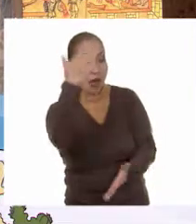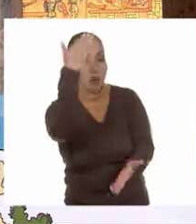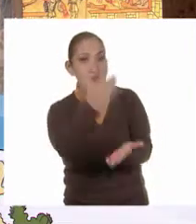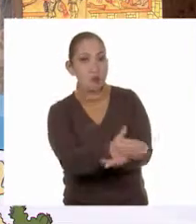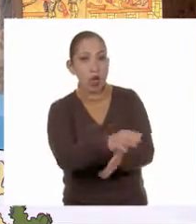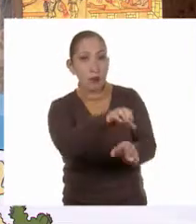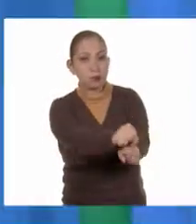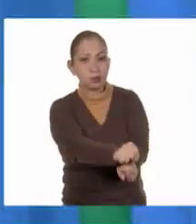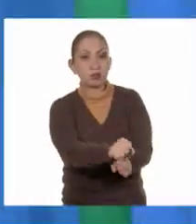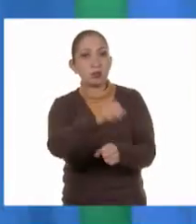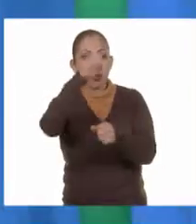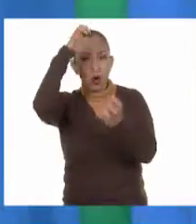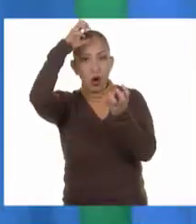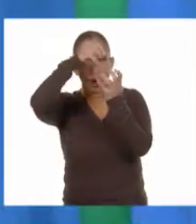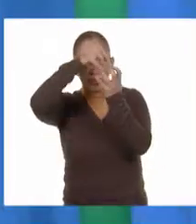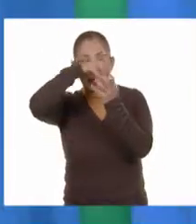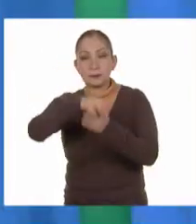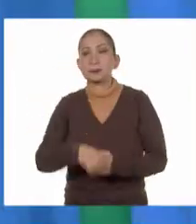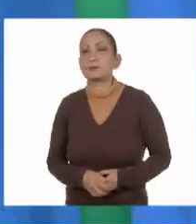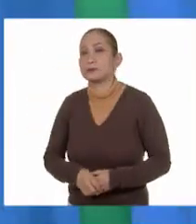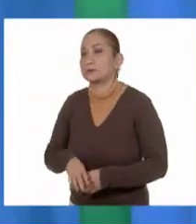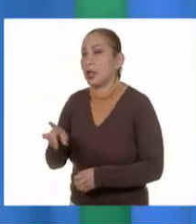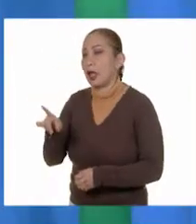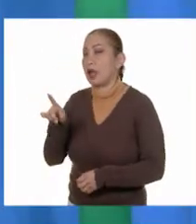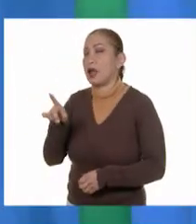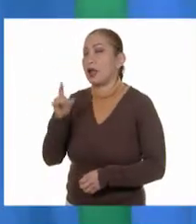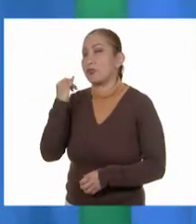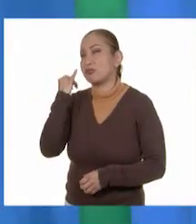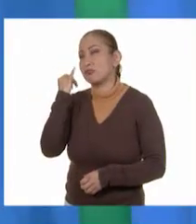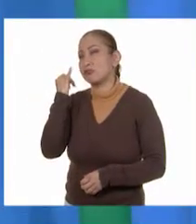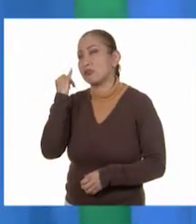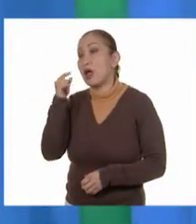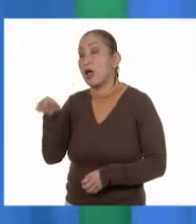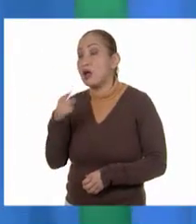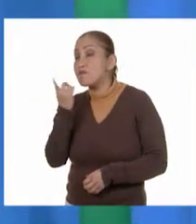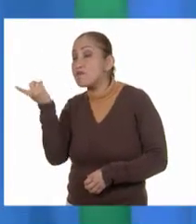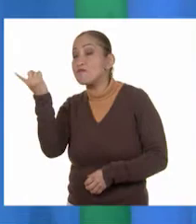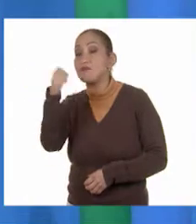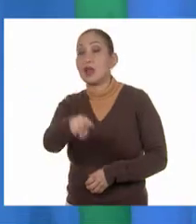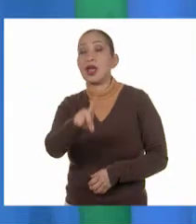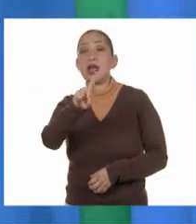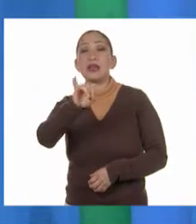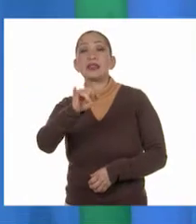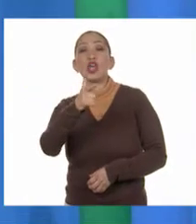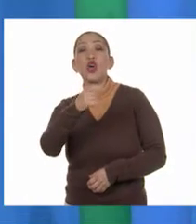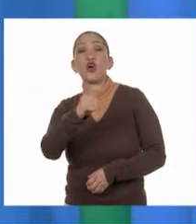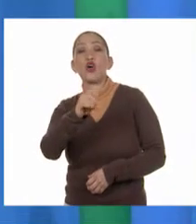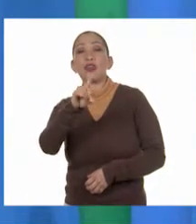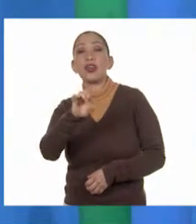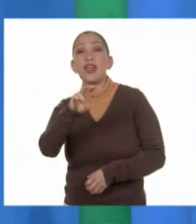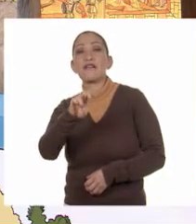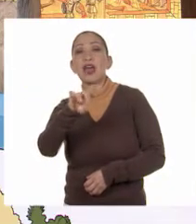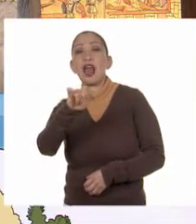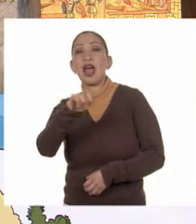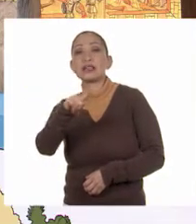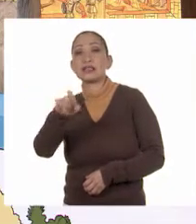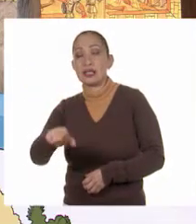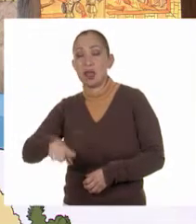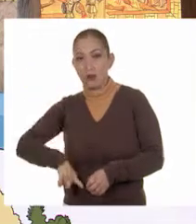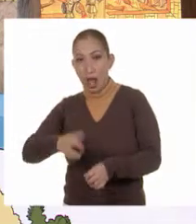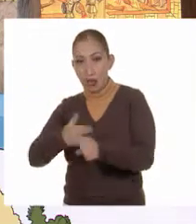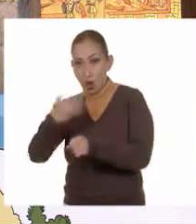Cortés. Y déjenme adivinar, lo mandó Diego de Velázquez, el gobernador de Cuba. Así